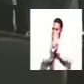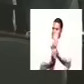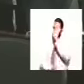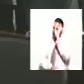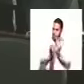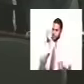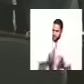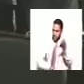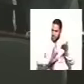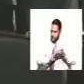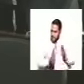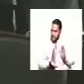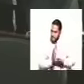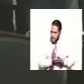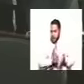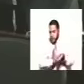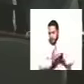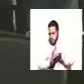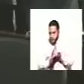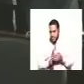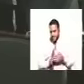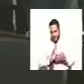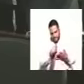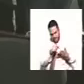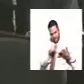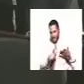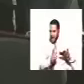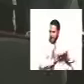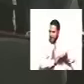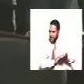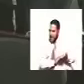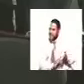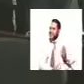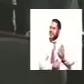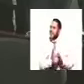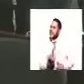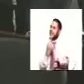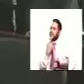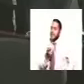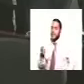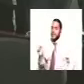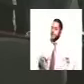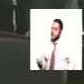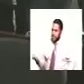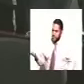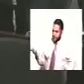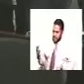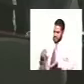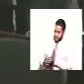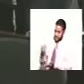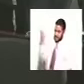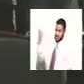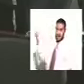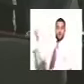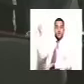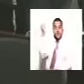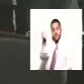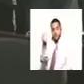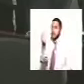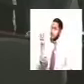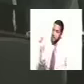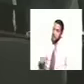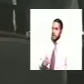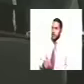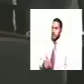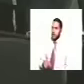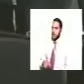que pasa es que en uno de los puntos de reparación, la ley dijo que tenían que entregar la riqueza ilícita y la Corte